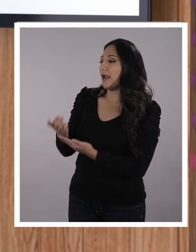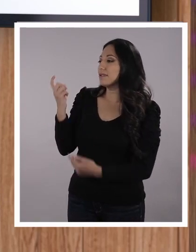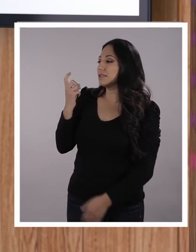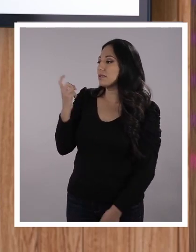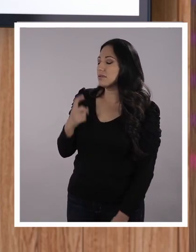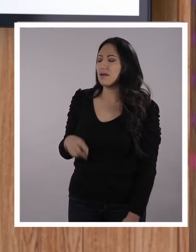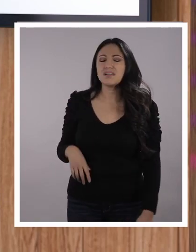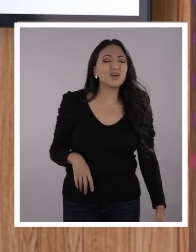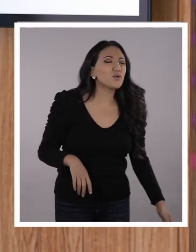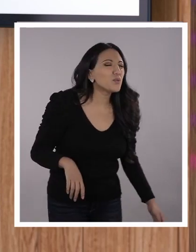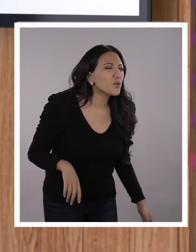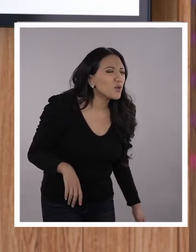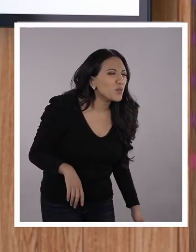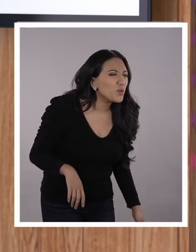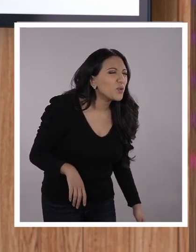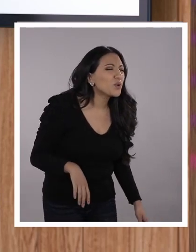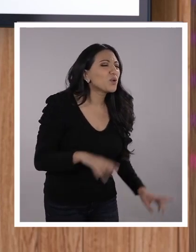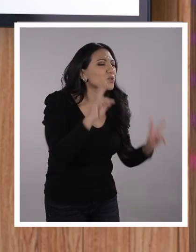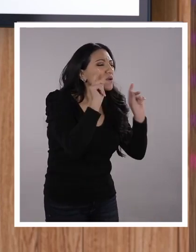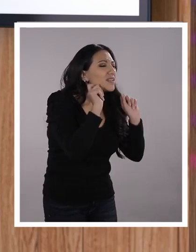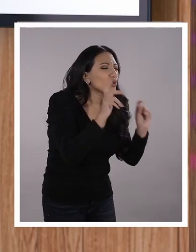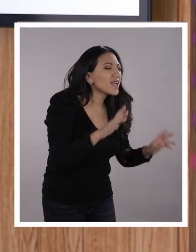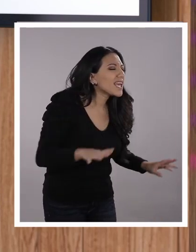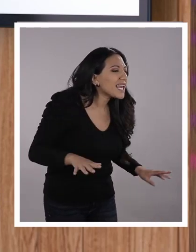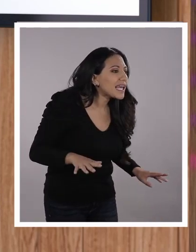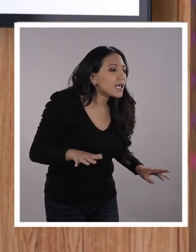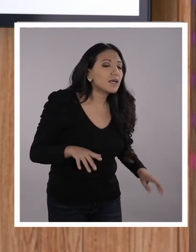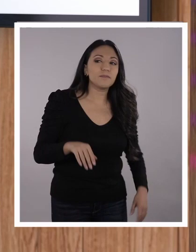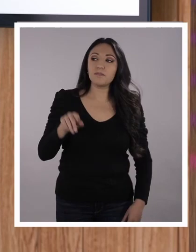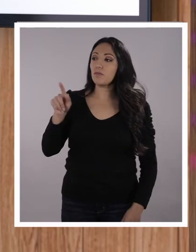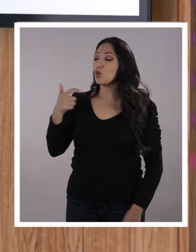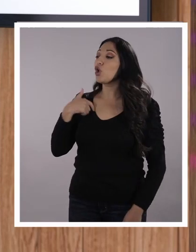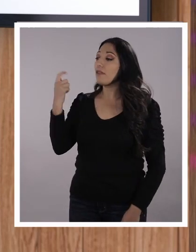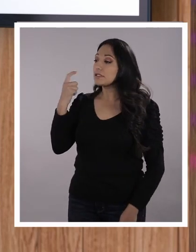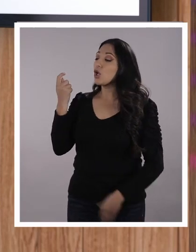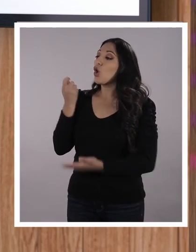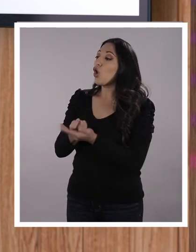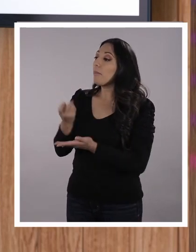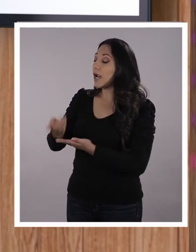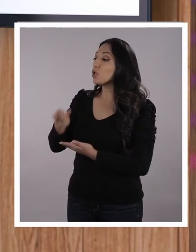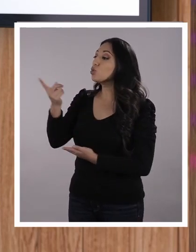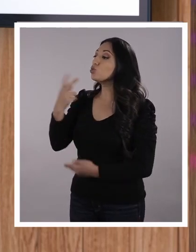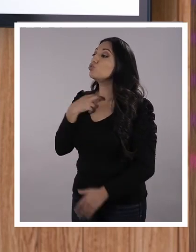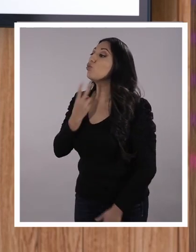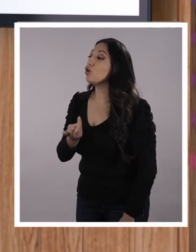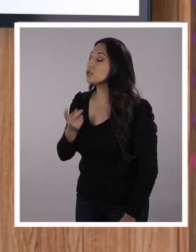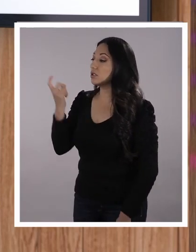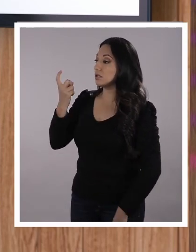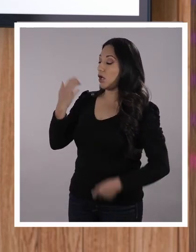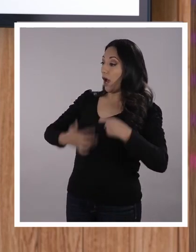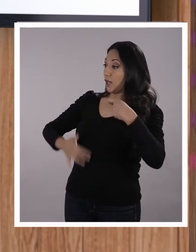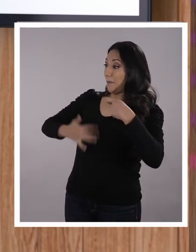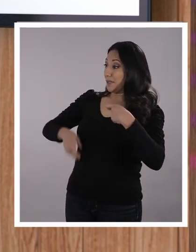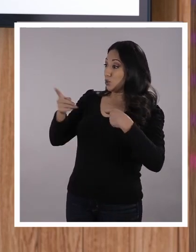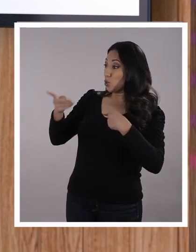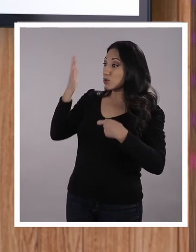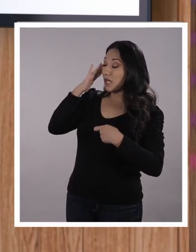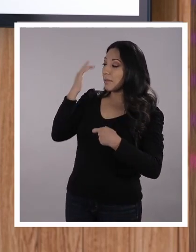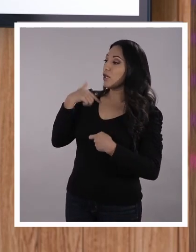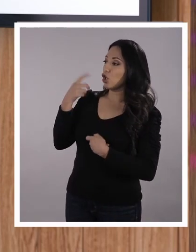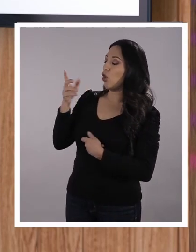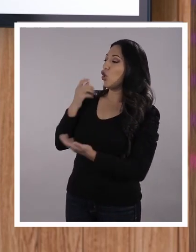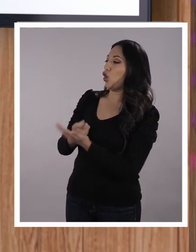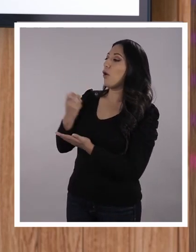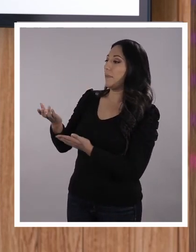necesito comprarlas. No, pero repítame, ¿qué me quería comprar? Tus habilidades musicales. No, pero profe, yo no le puedo vender